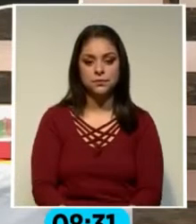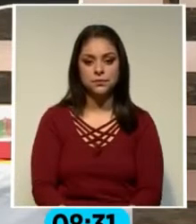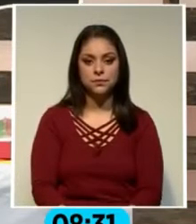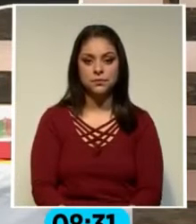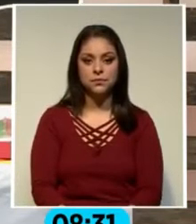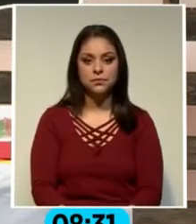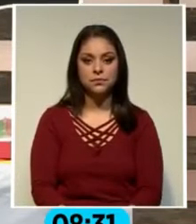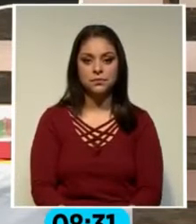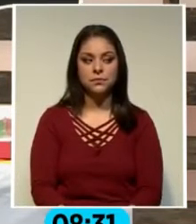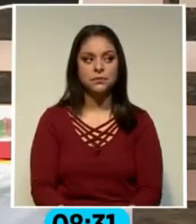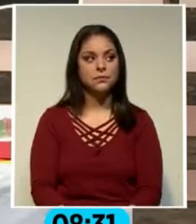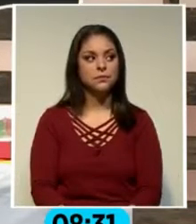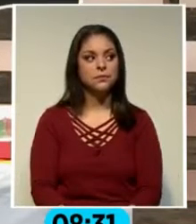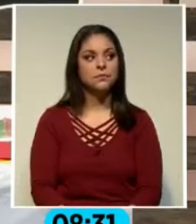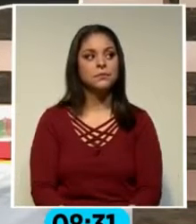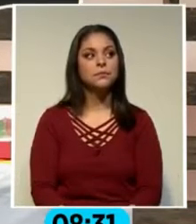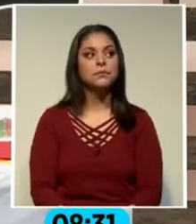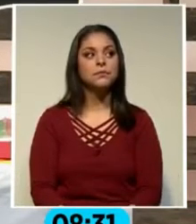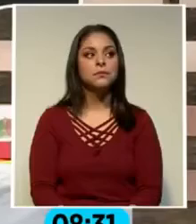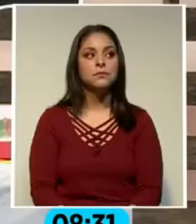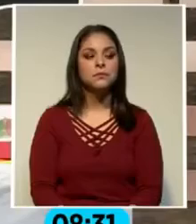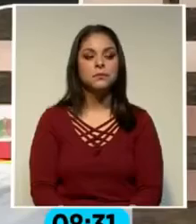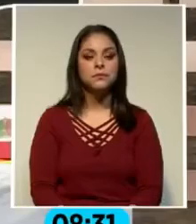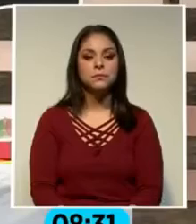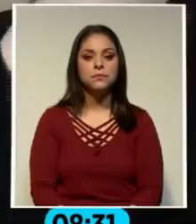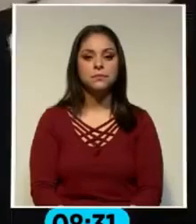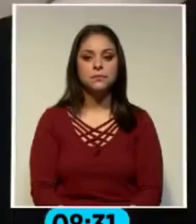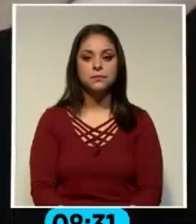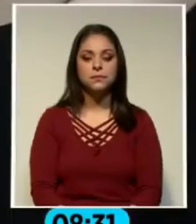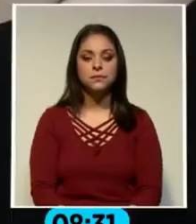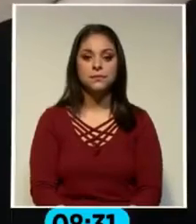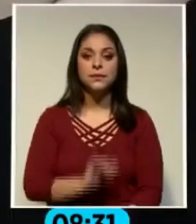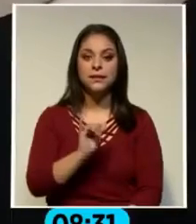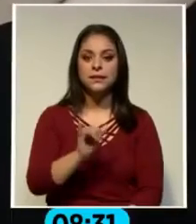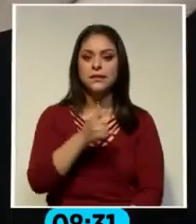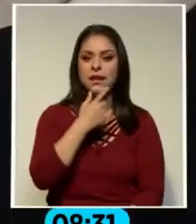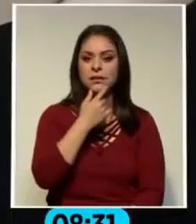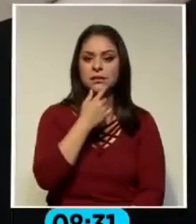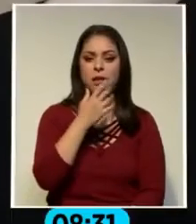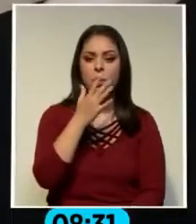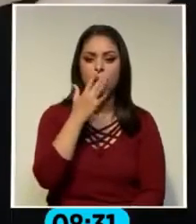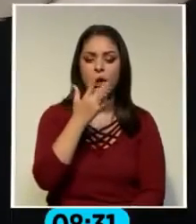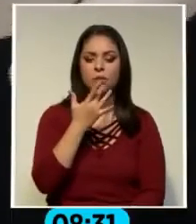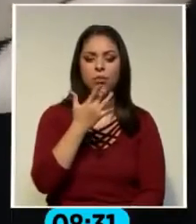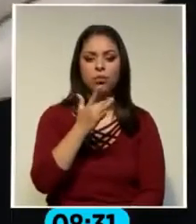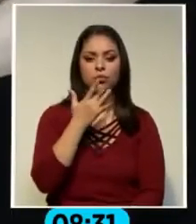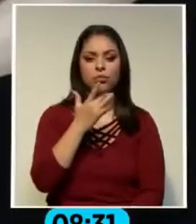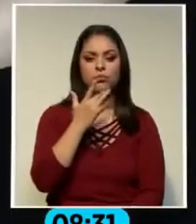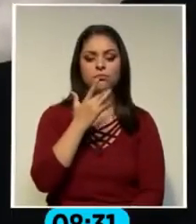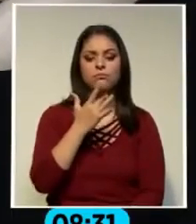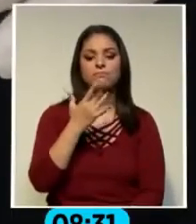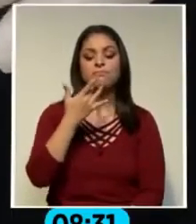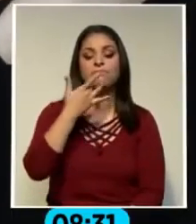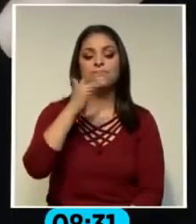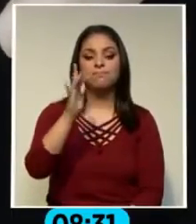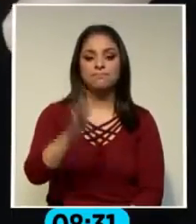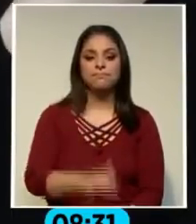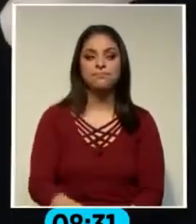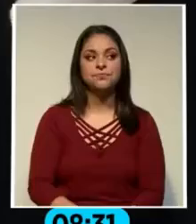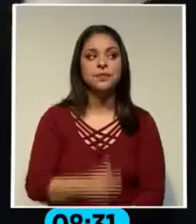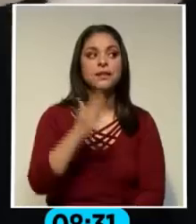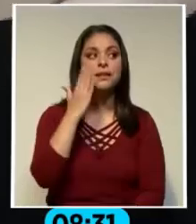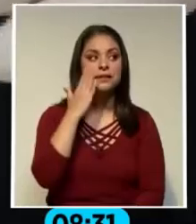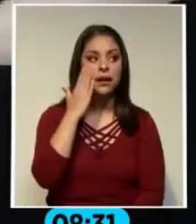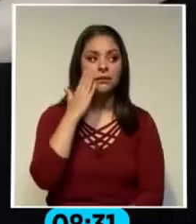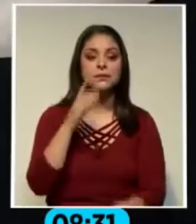Esto. Ay, bueno. A esta la voy a hacer distinta. Mi Ale, estas galletas huelen delicioso. Qué rico, niños y niñas. Y ¿sabe qué? Seguramente